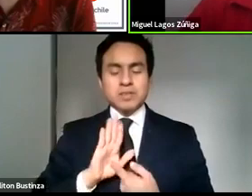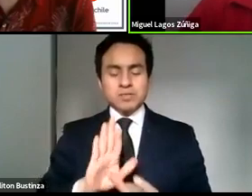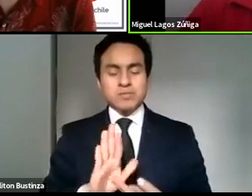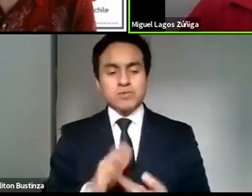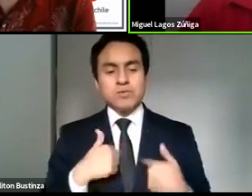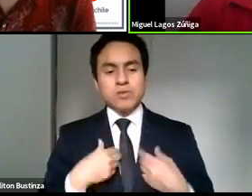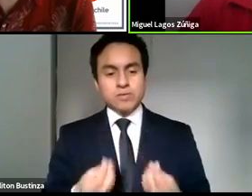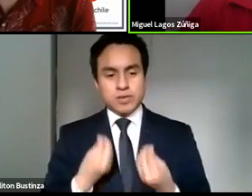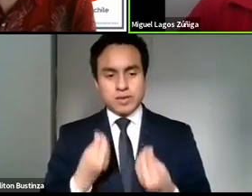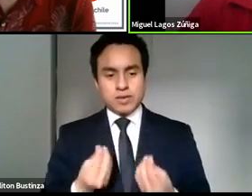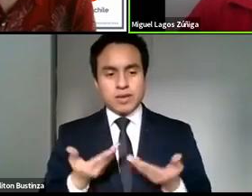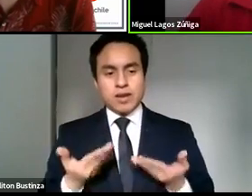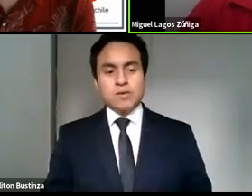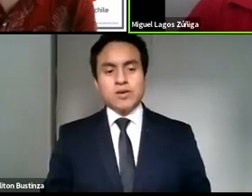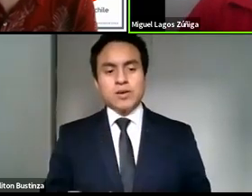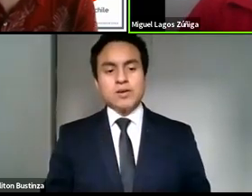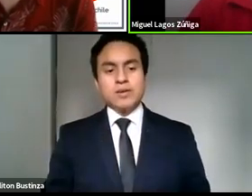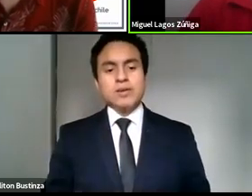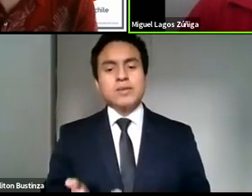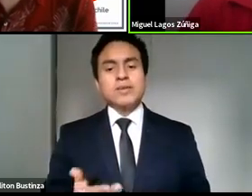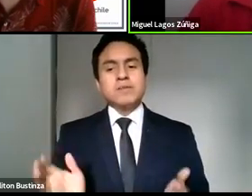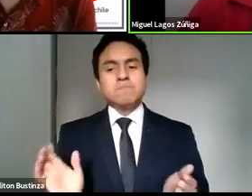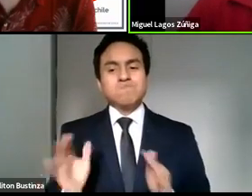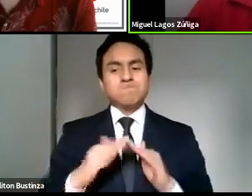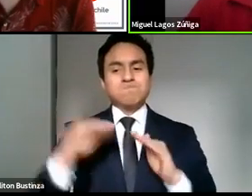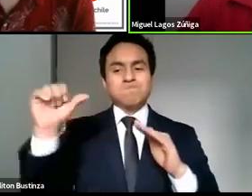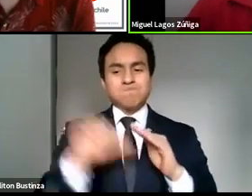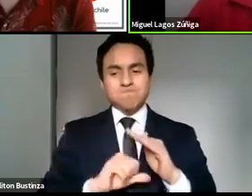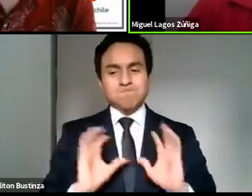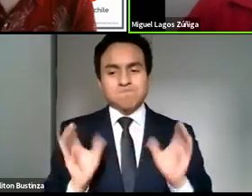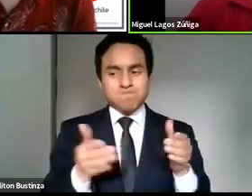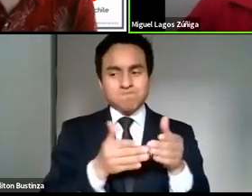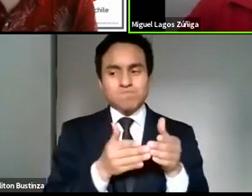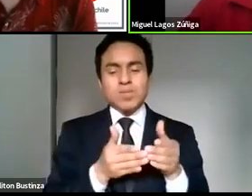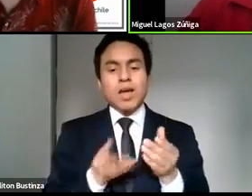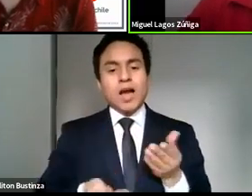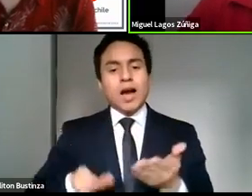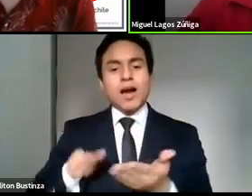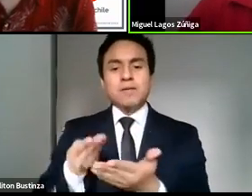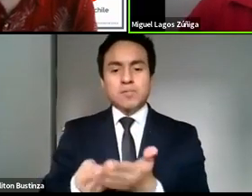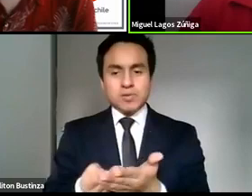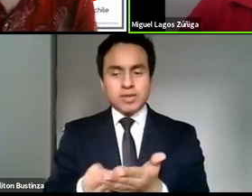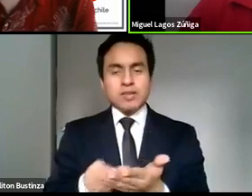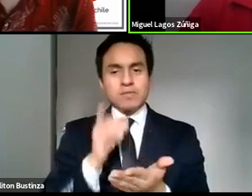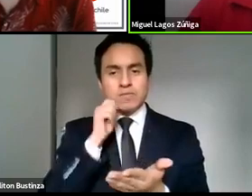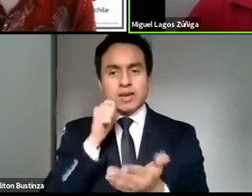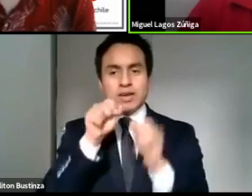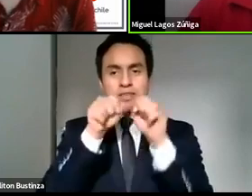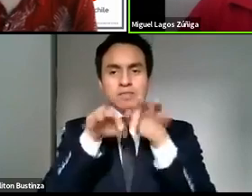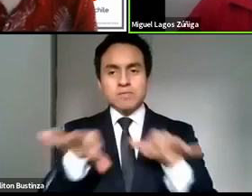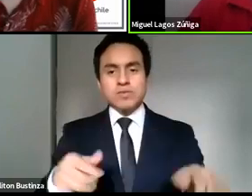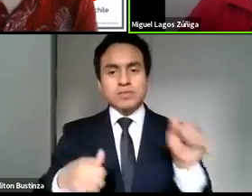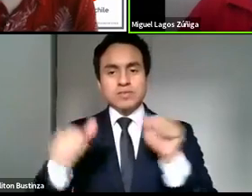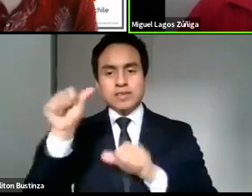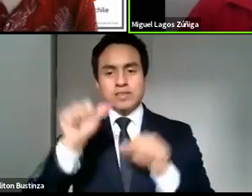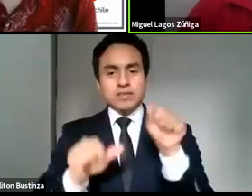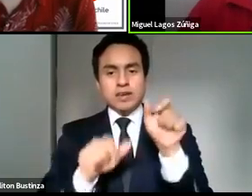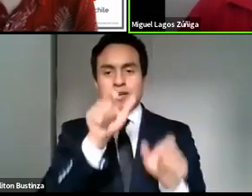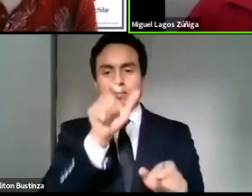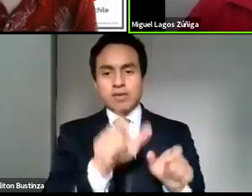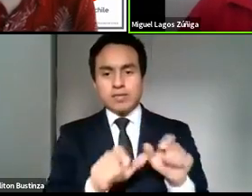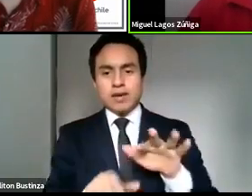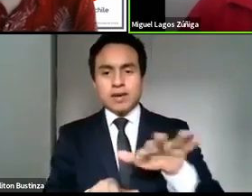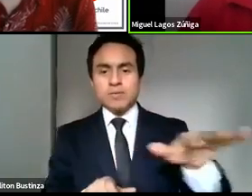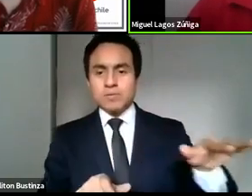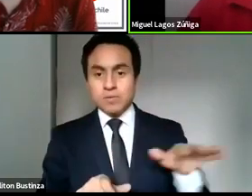bien, estamos acá en periodo de confinamiento, tratando de aportar con un granito de arena a difundir la ciencia ciudadana